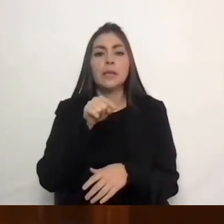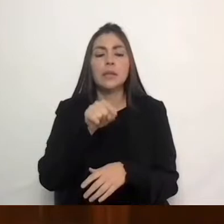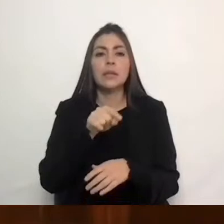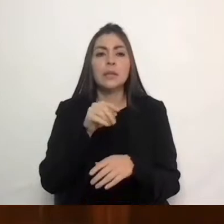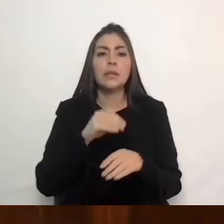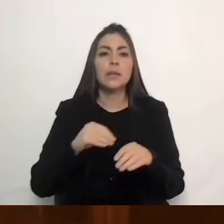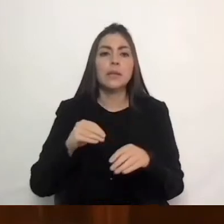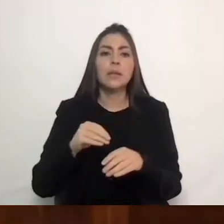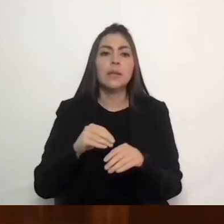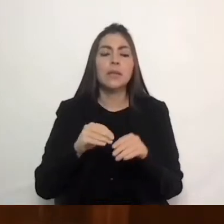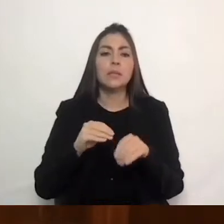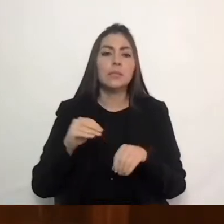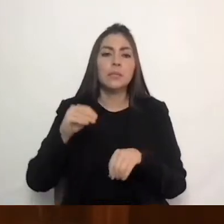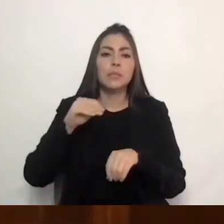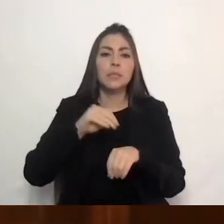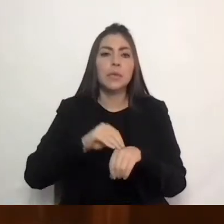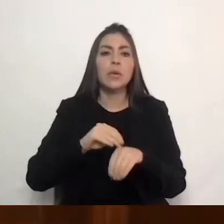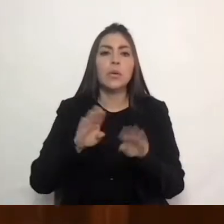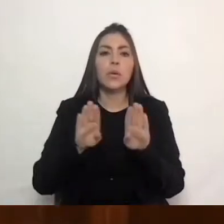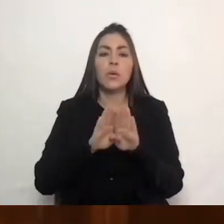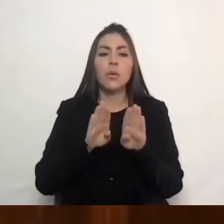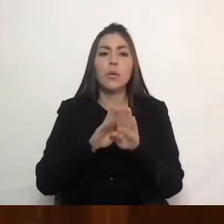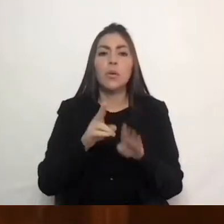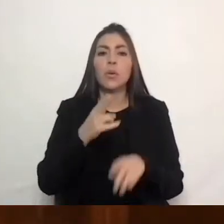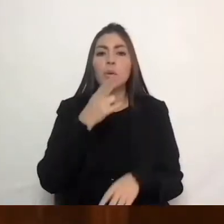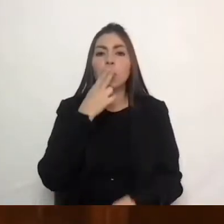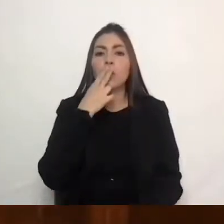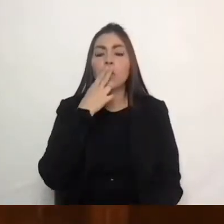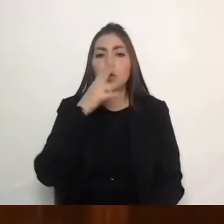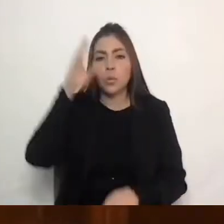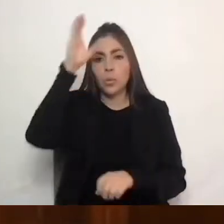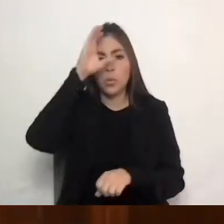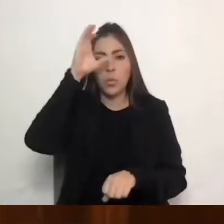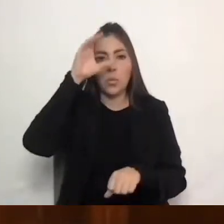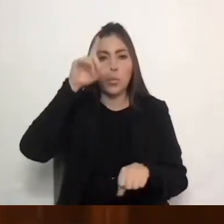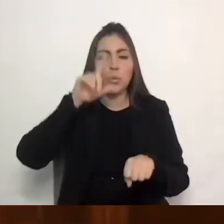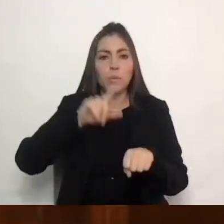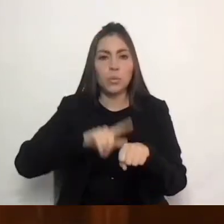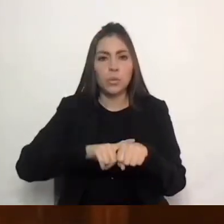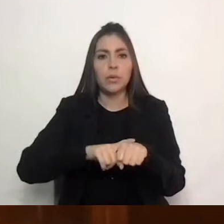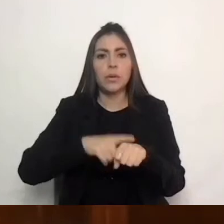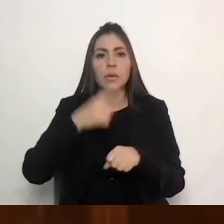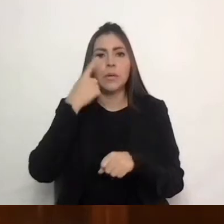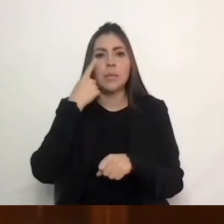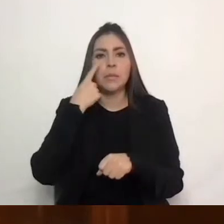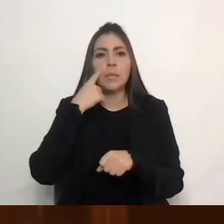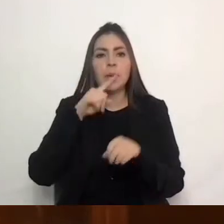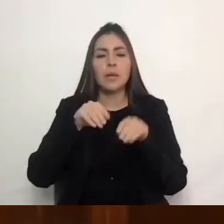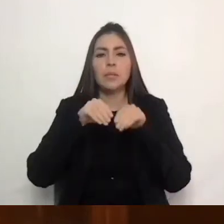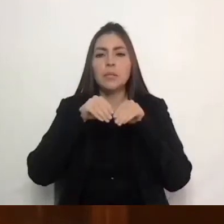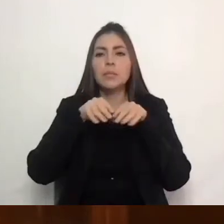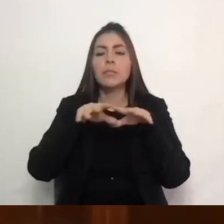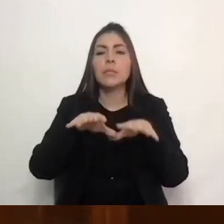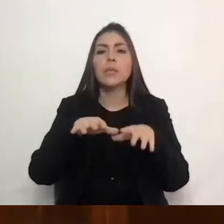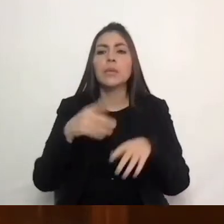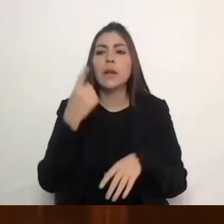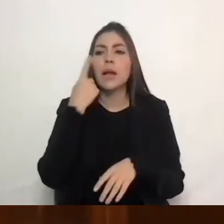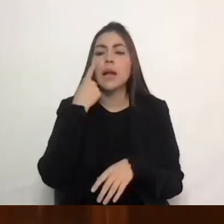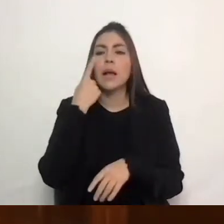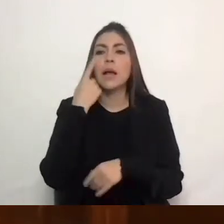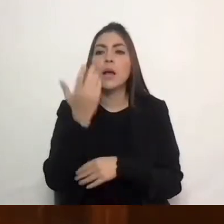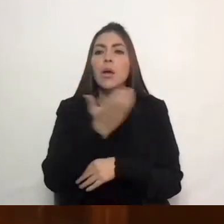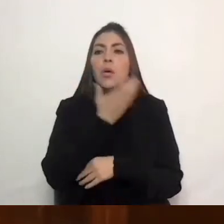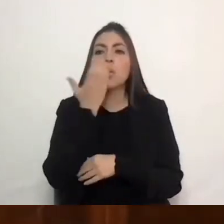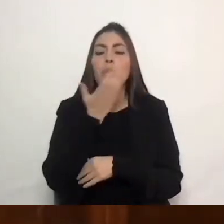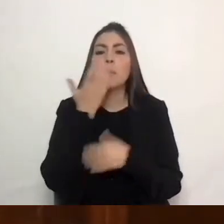declara como patrimonio cultural intangible de las manifestaciones tradicionales que se